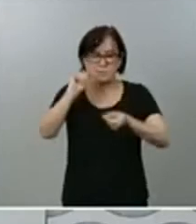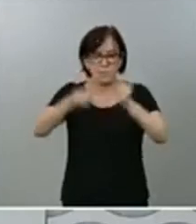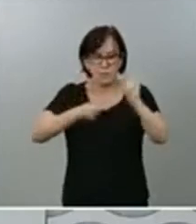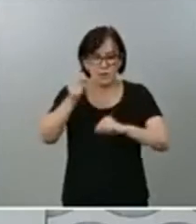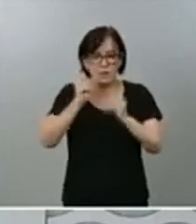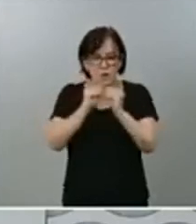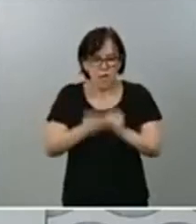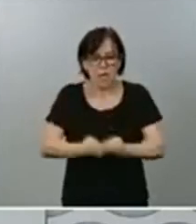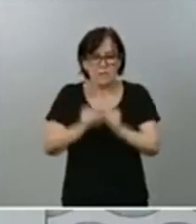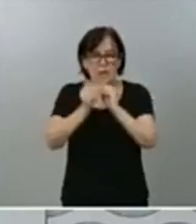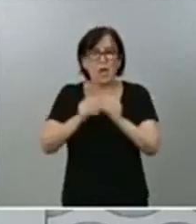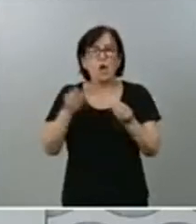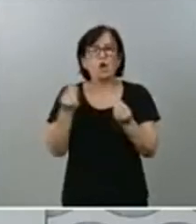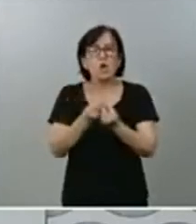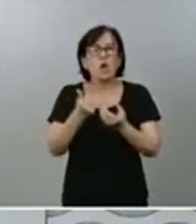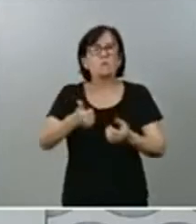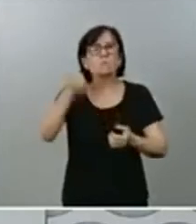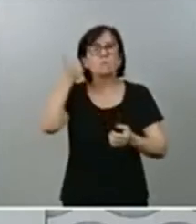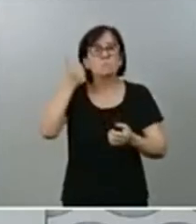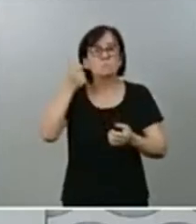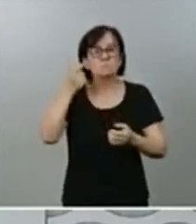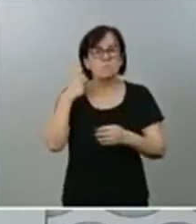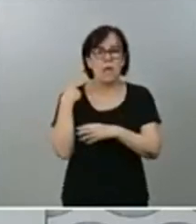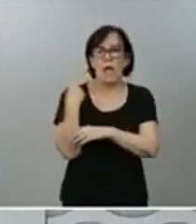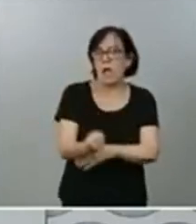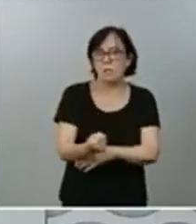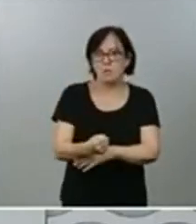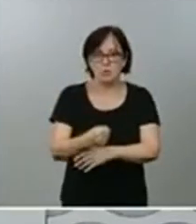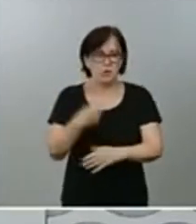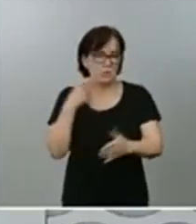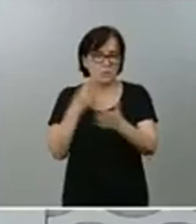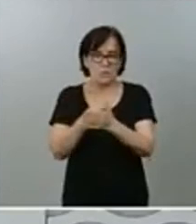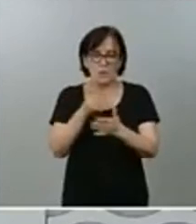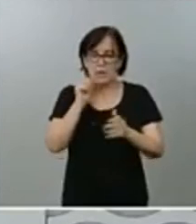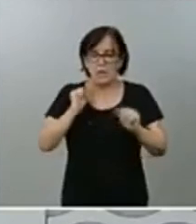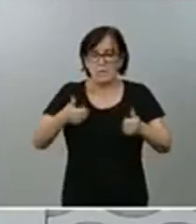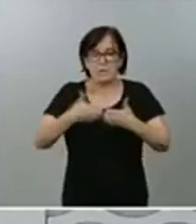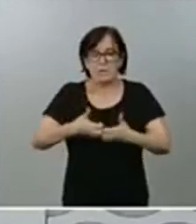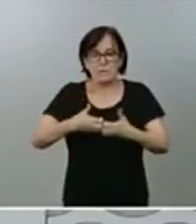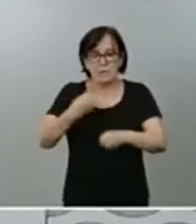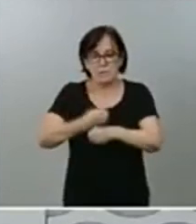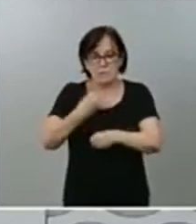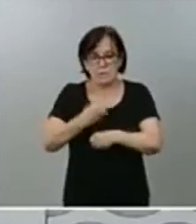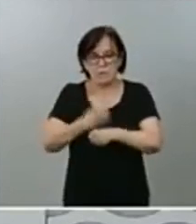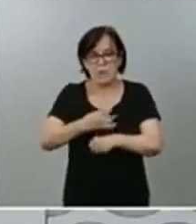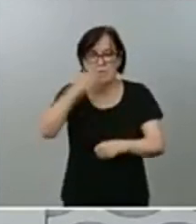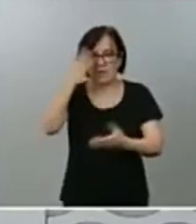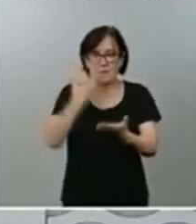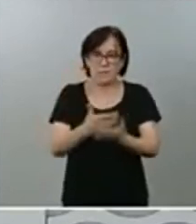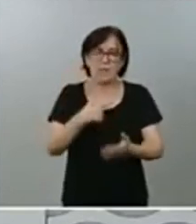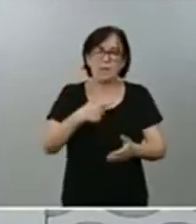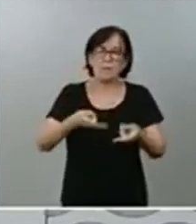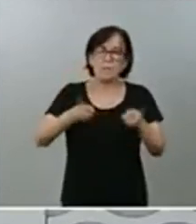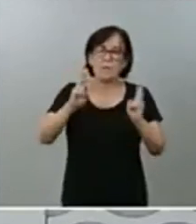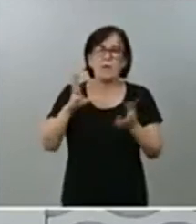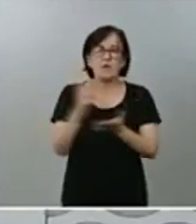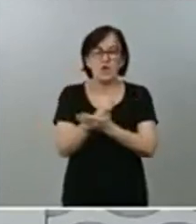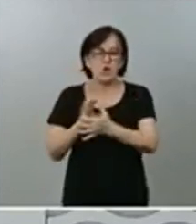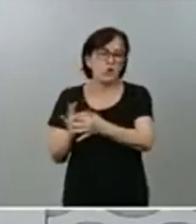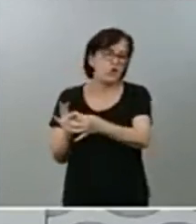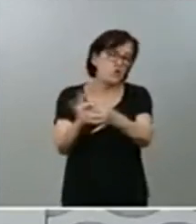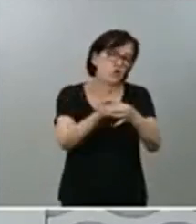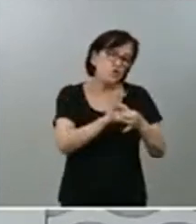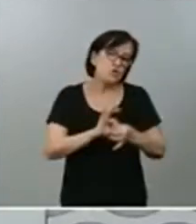cuenten con el mayor respaldo posible, pongamos en marcha tareas e iniciativas que permitan que todos a una seamos